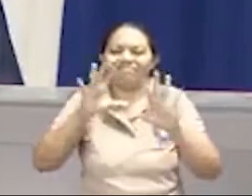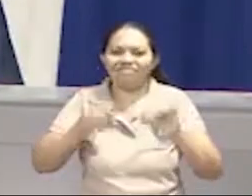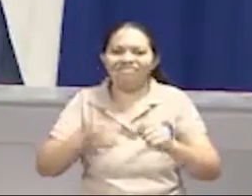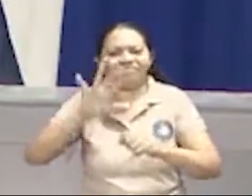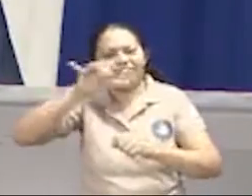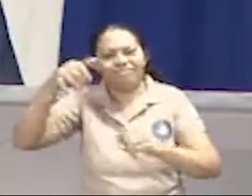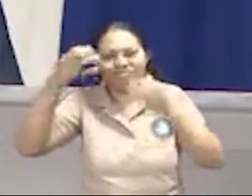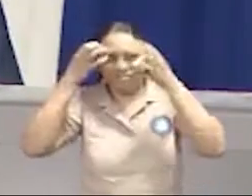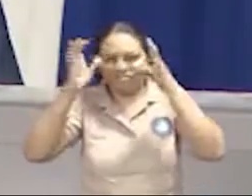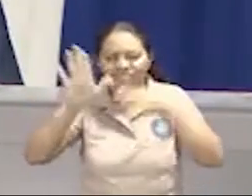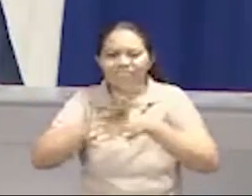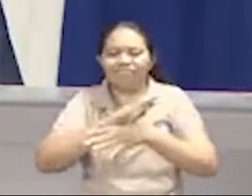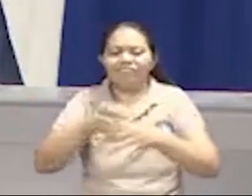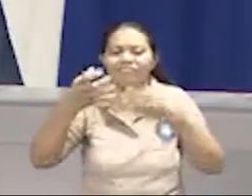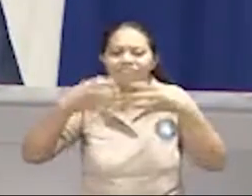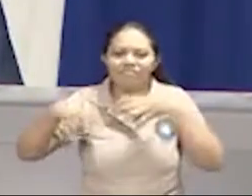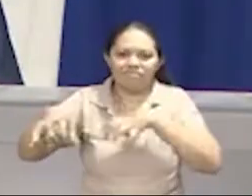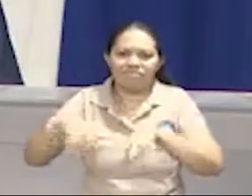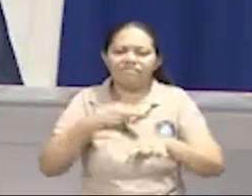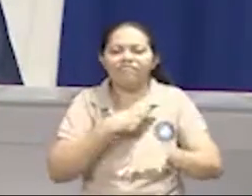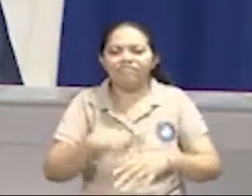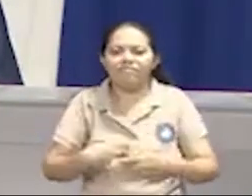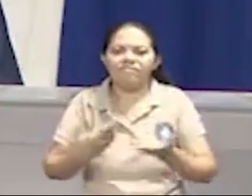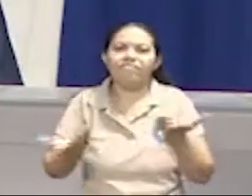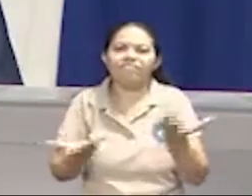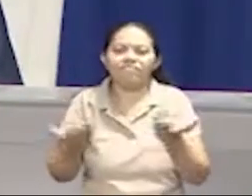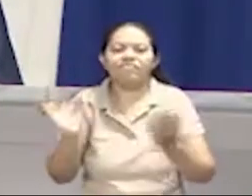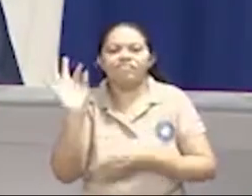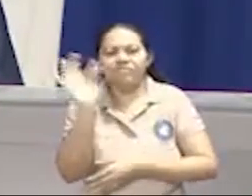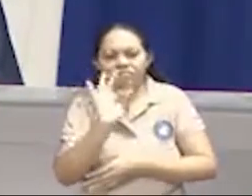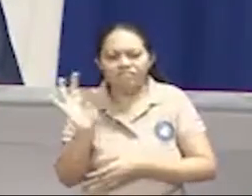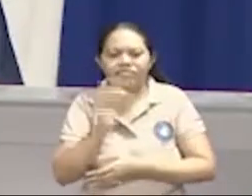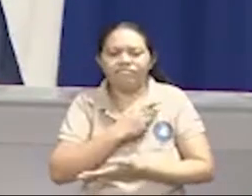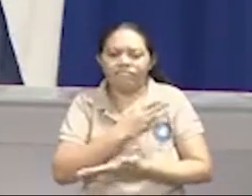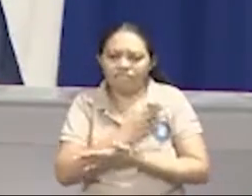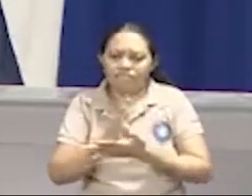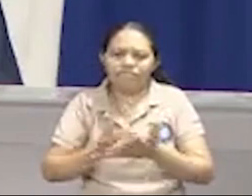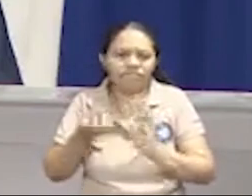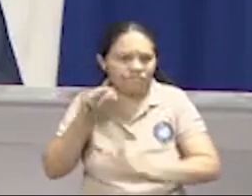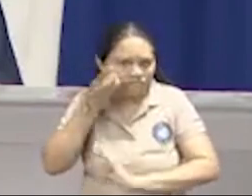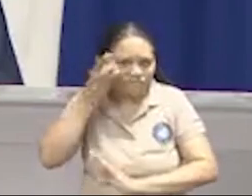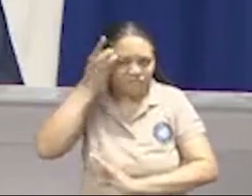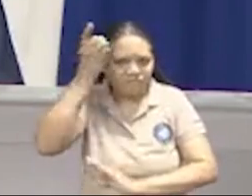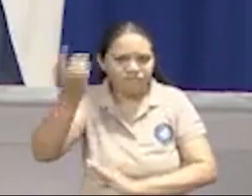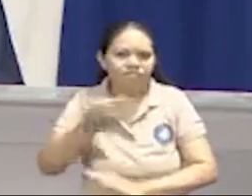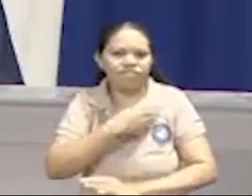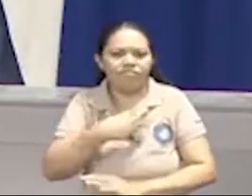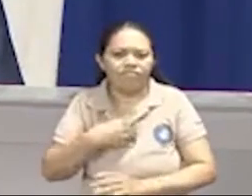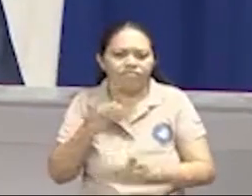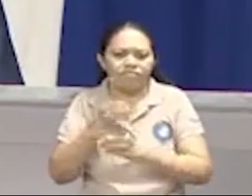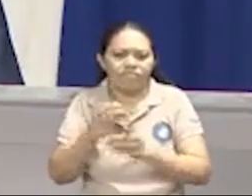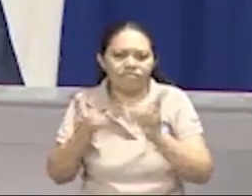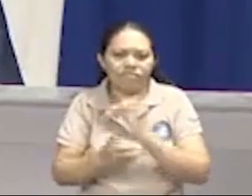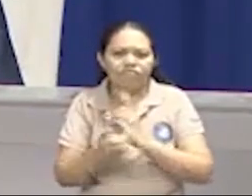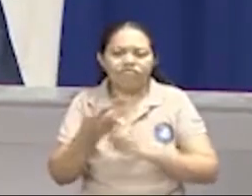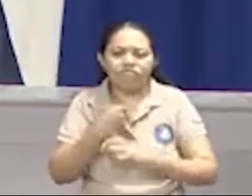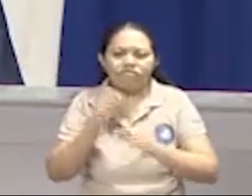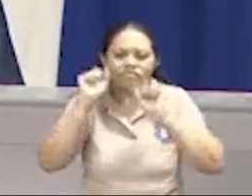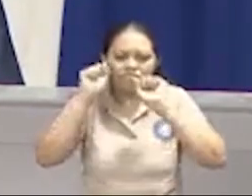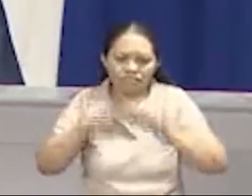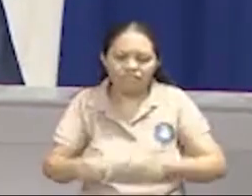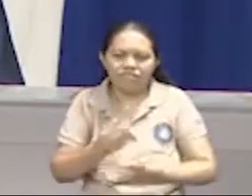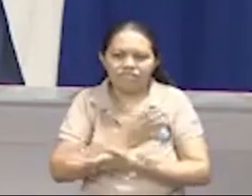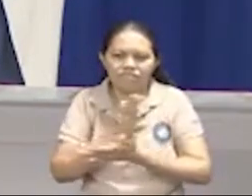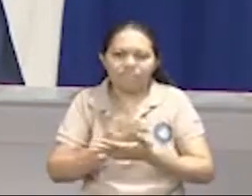de otros que se realizarán con facilidades de crédito con el Banco de Desarrollo de Belarus y que